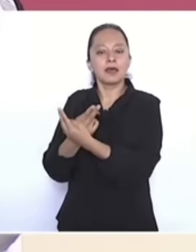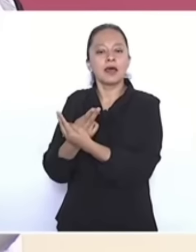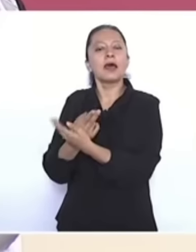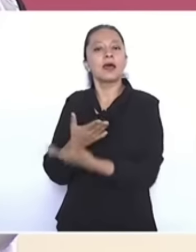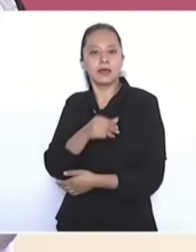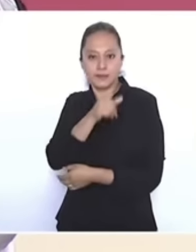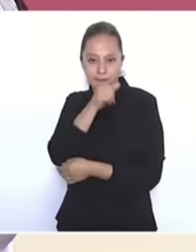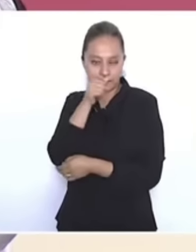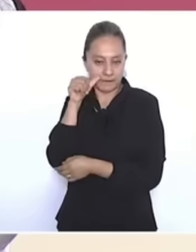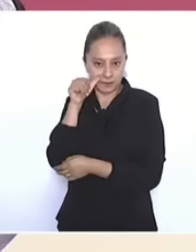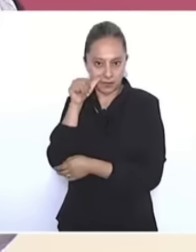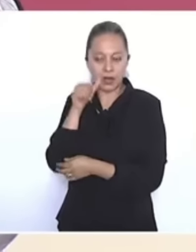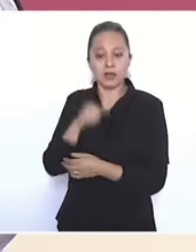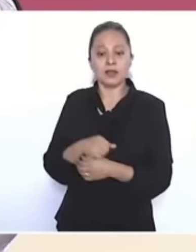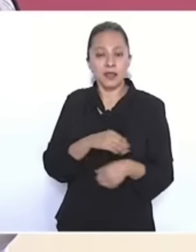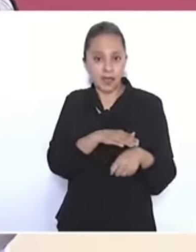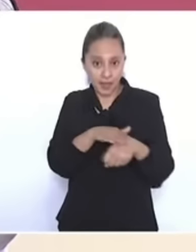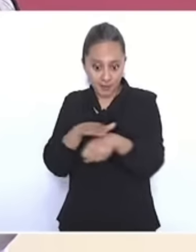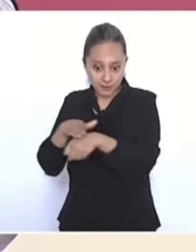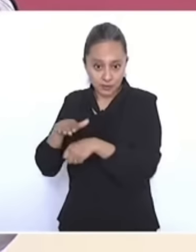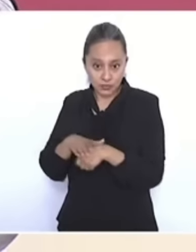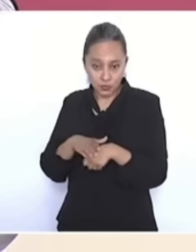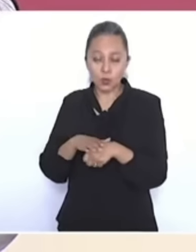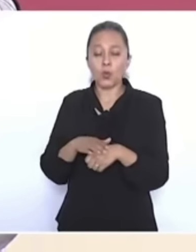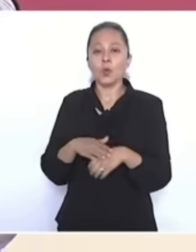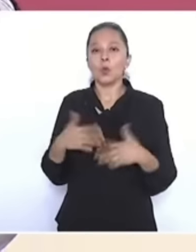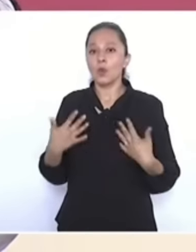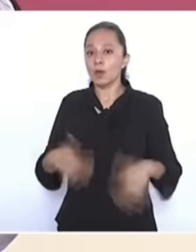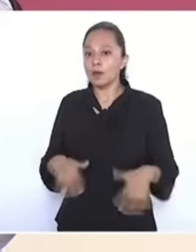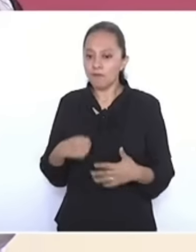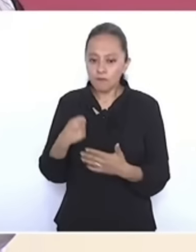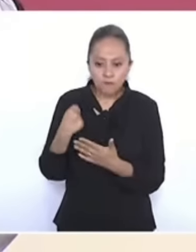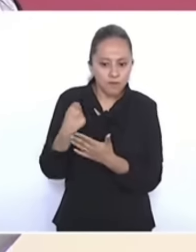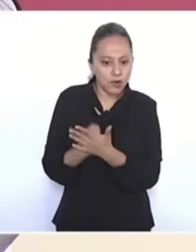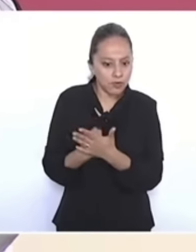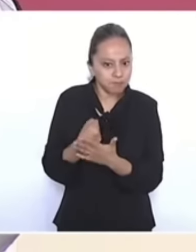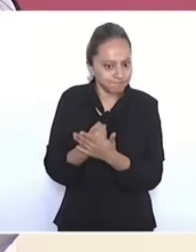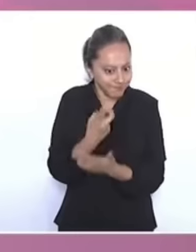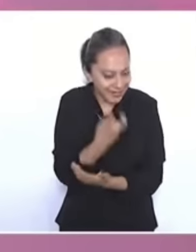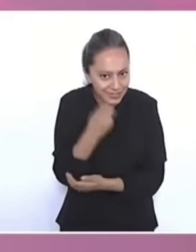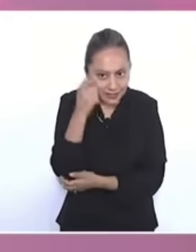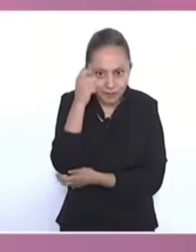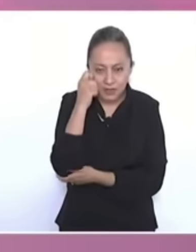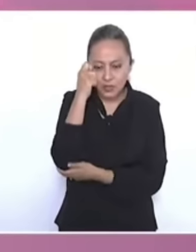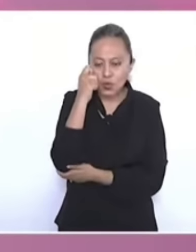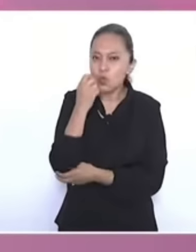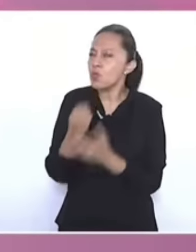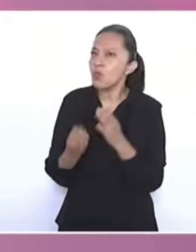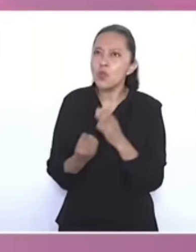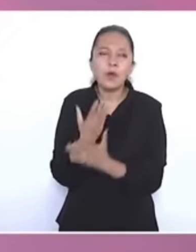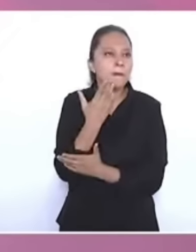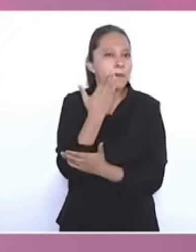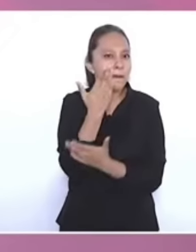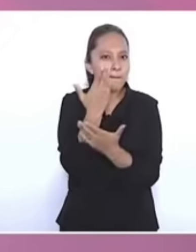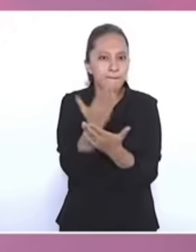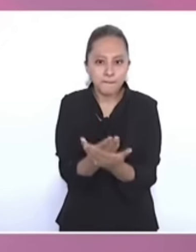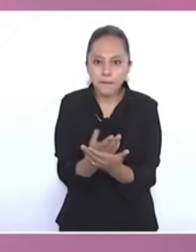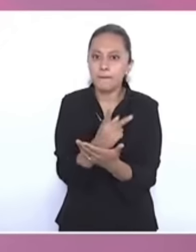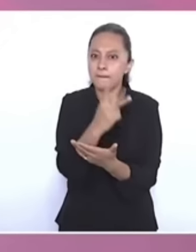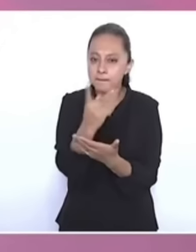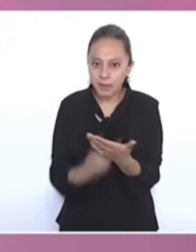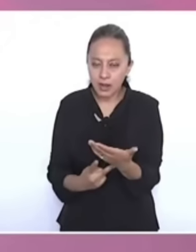Oaxaca, anunció el fortalecimiento para esta pensión. Un nuevo plan que consistía